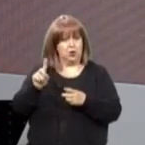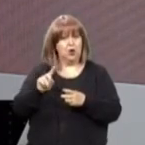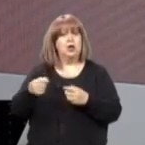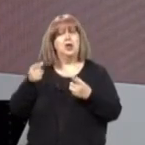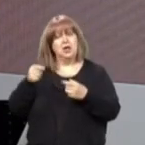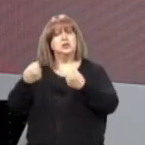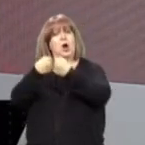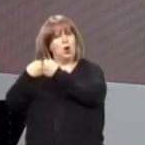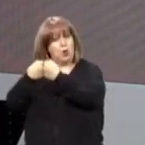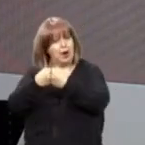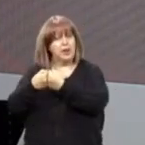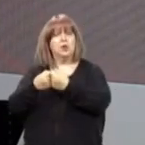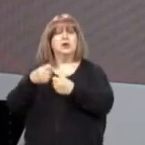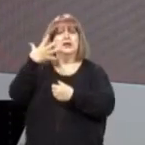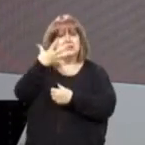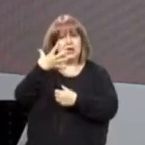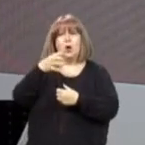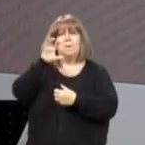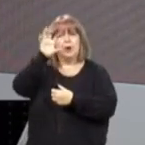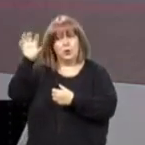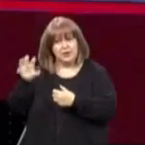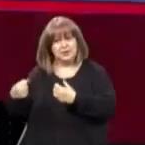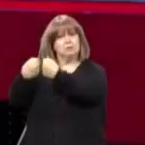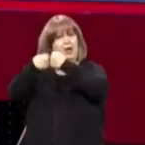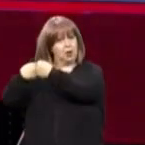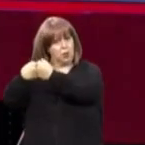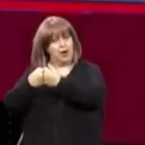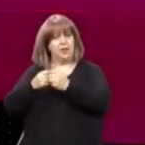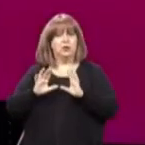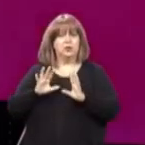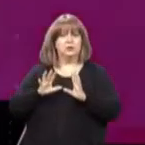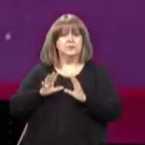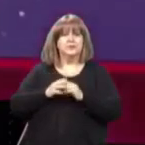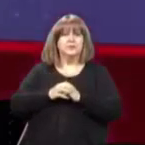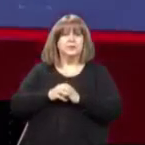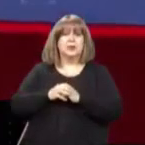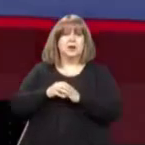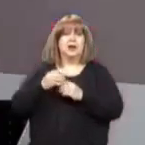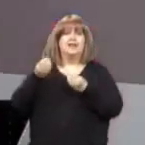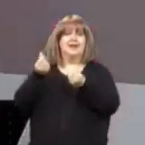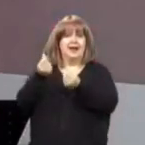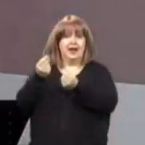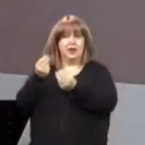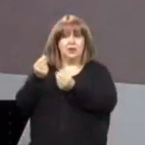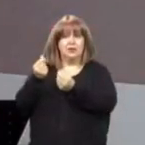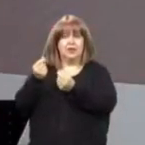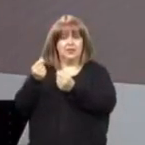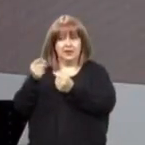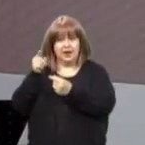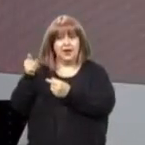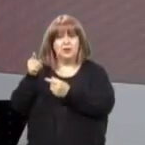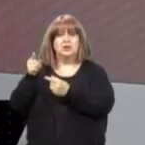acuerdo y es un comité que está ratificado por las provincias. Así que bueno. Sí, y aparte la plata está. La plata llega si seguís